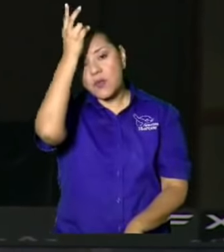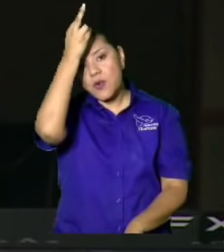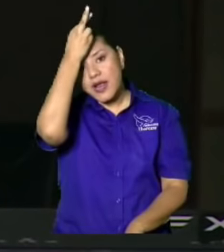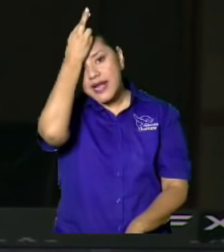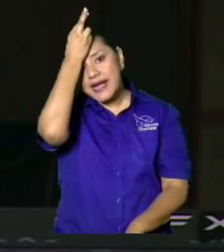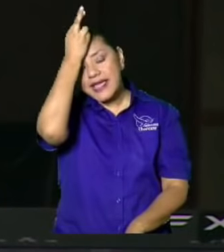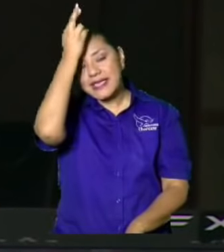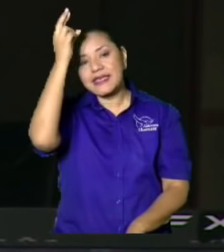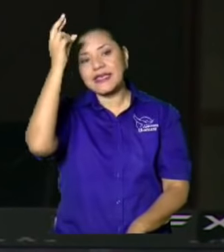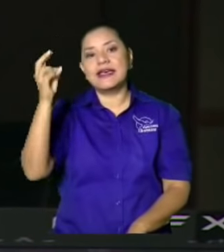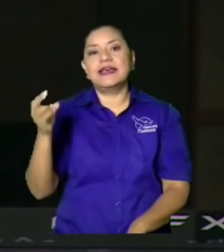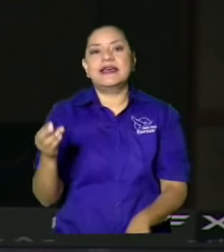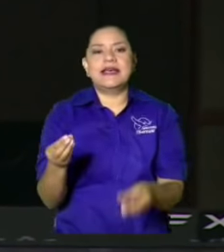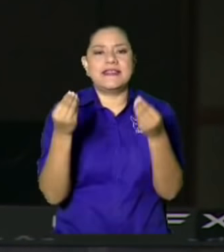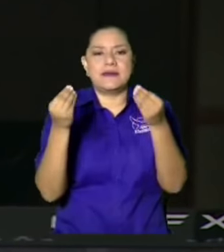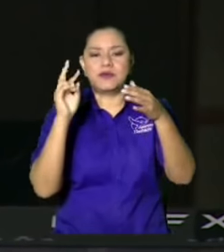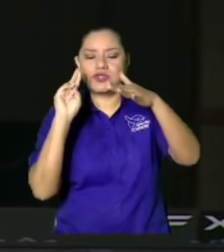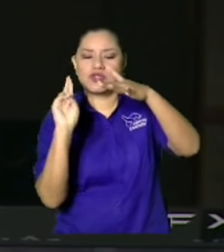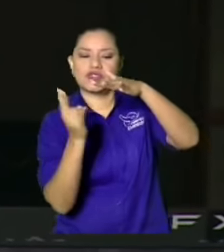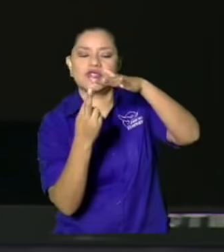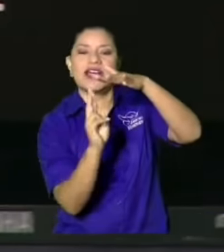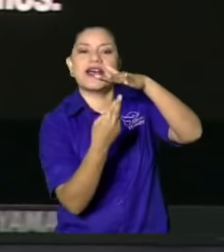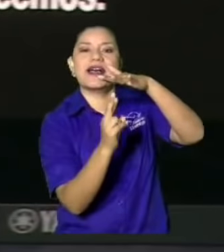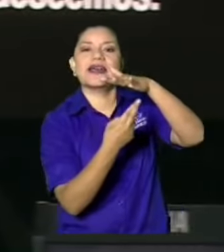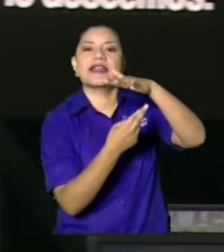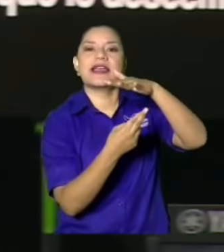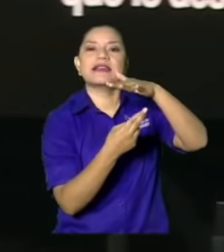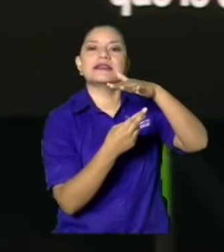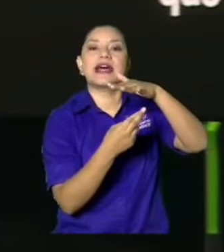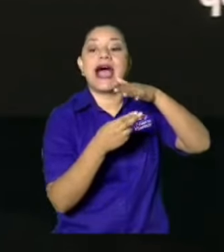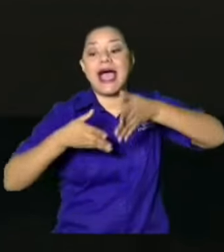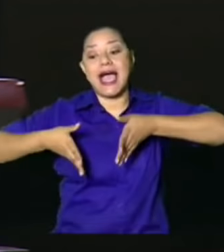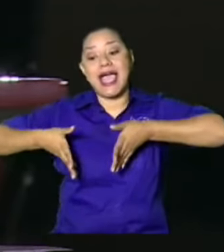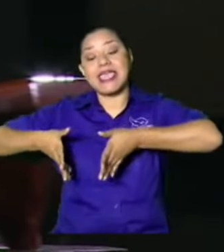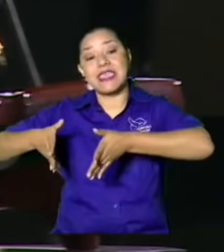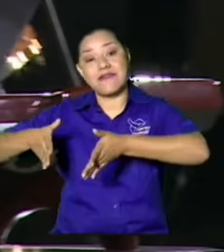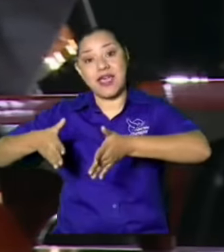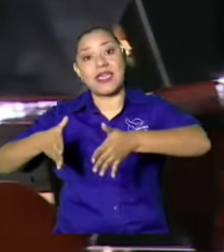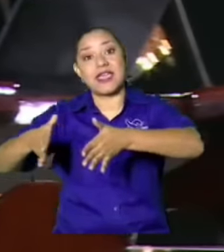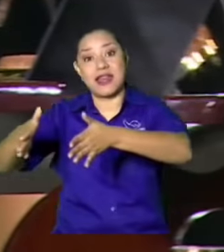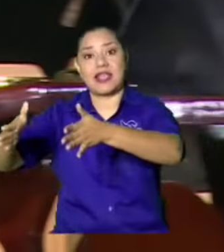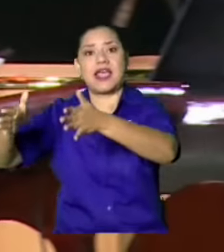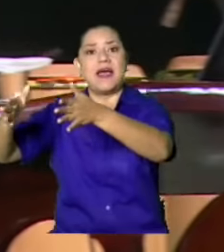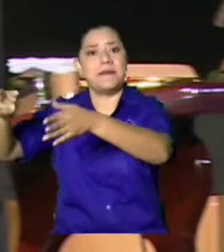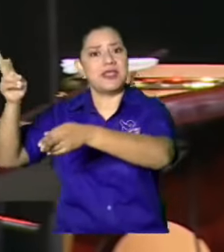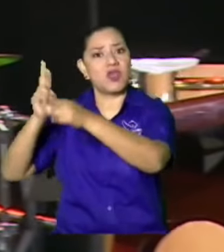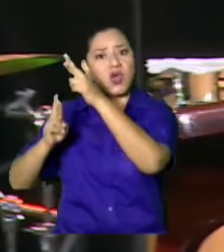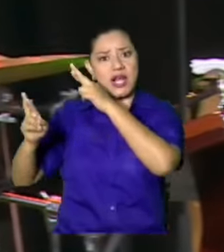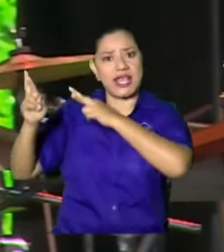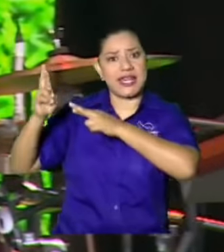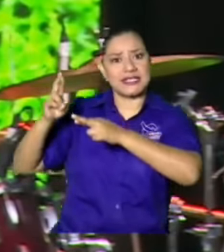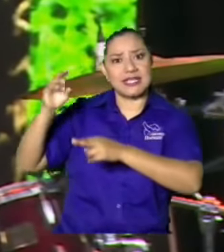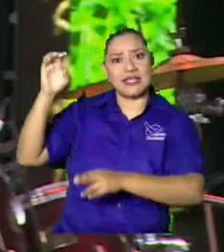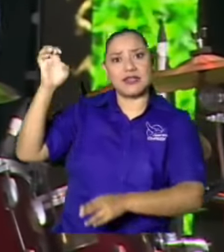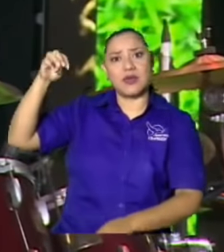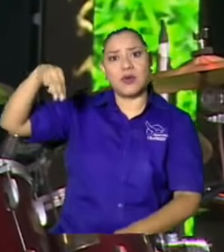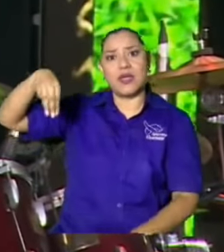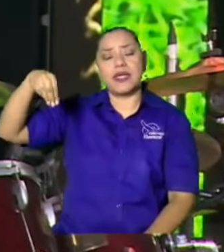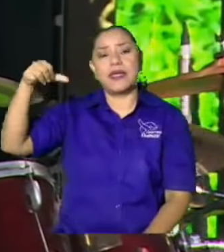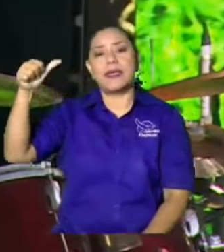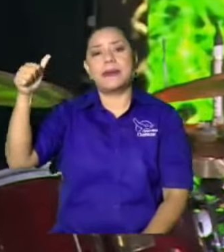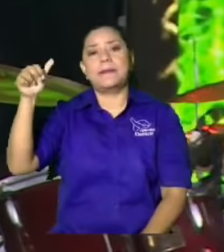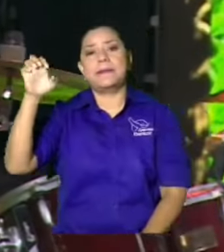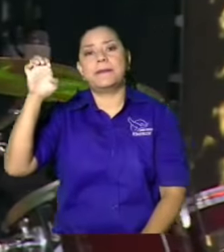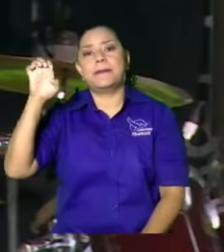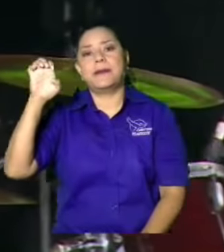Señores? Aún los de Maús, hermano, ellos, hermano, por favor, iban ya de regreso a Emaús, que significa fuente de